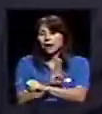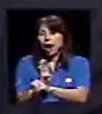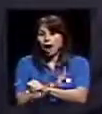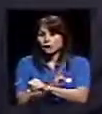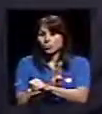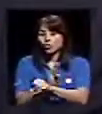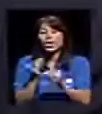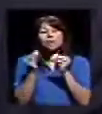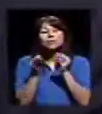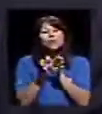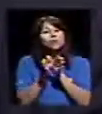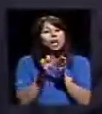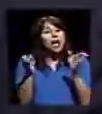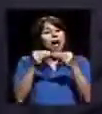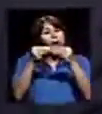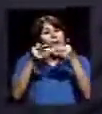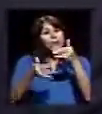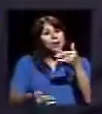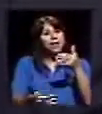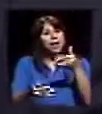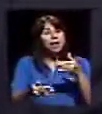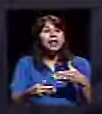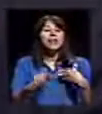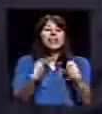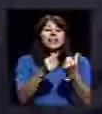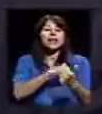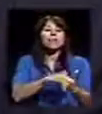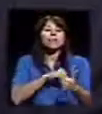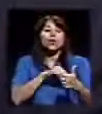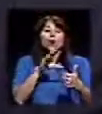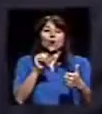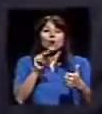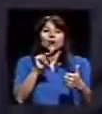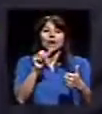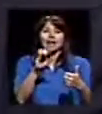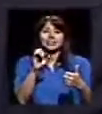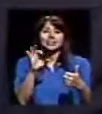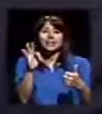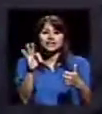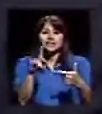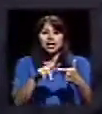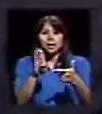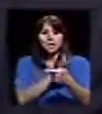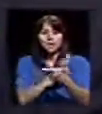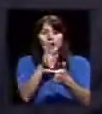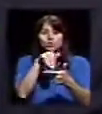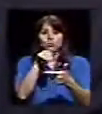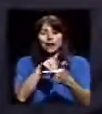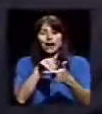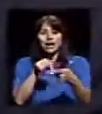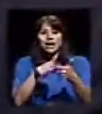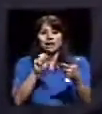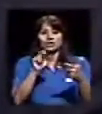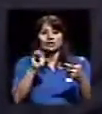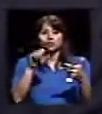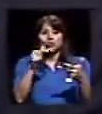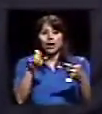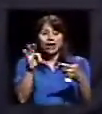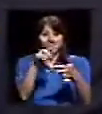las facultades al CONACYF, al Banco Central y a la SUGEF. Son ellos los responsables de